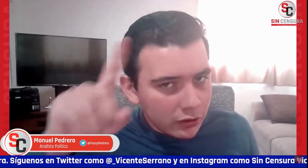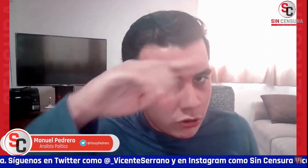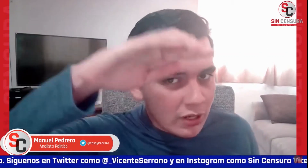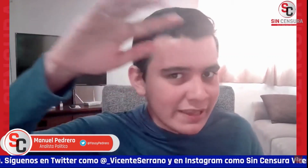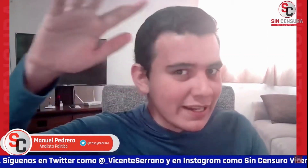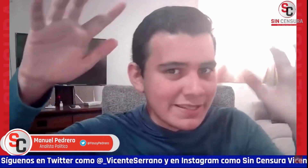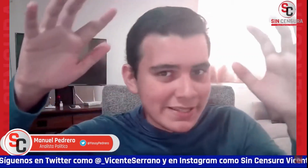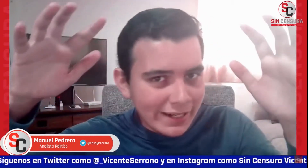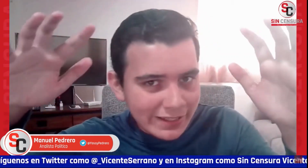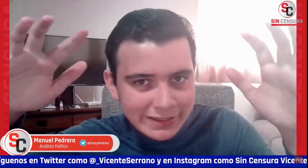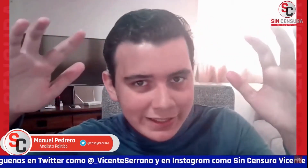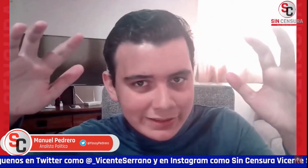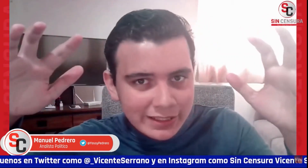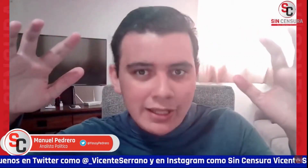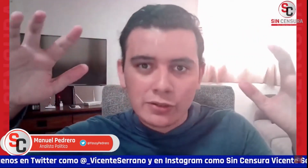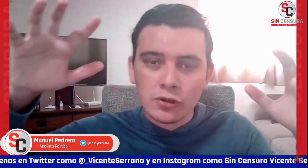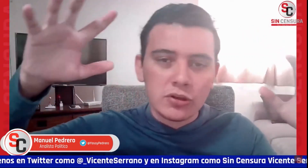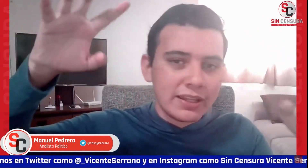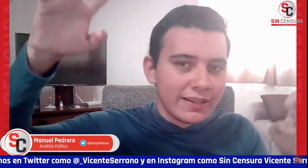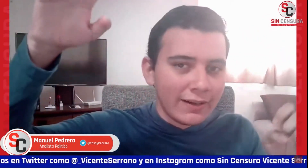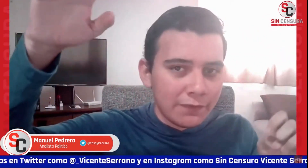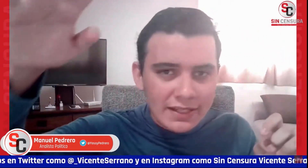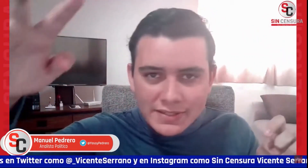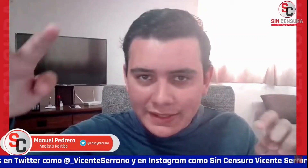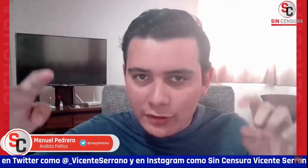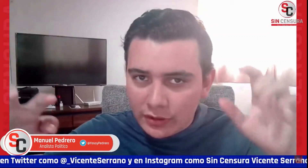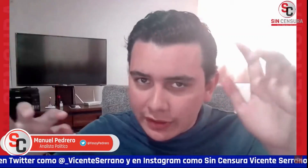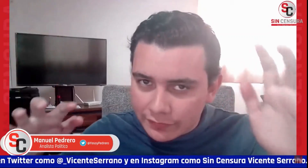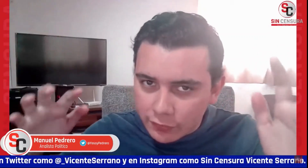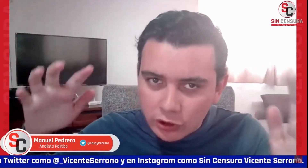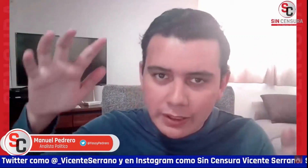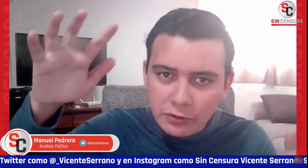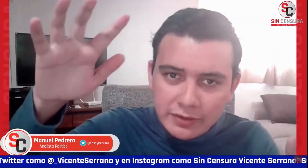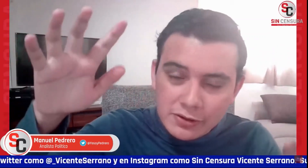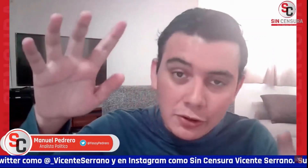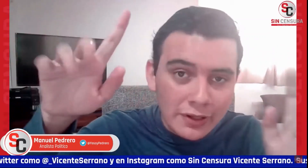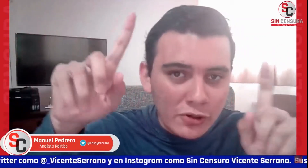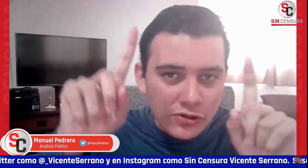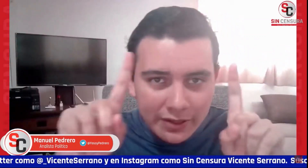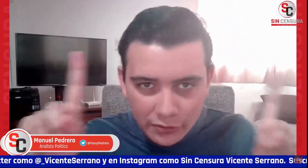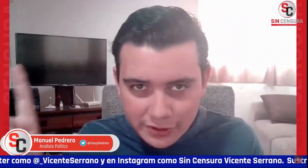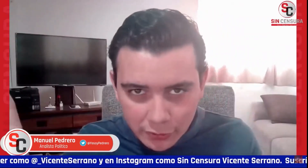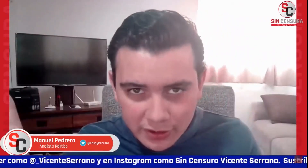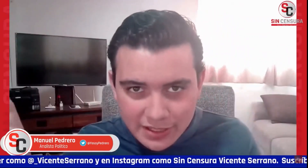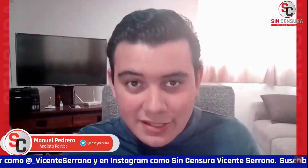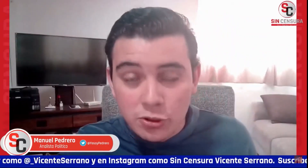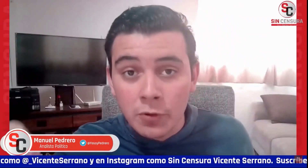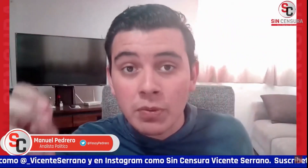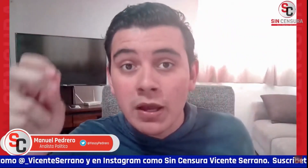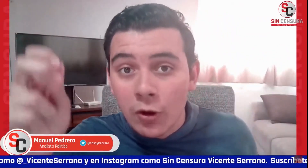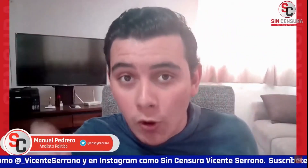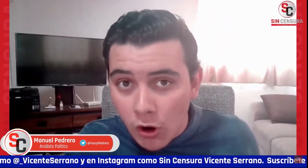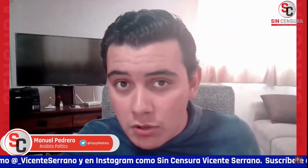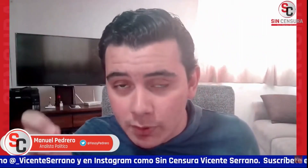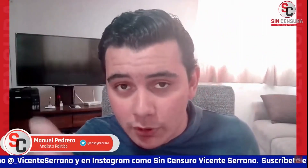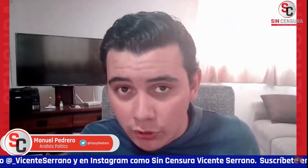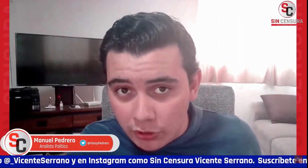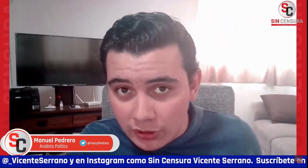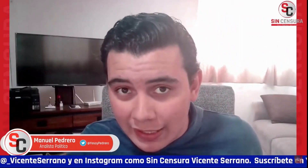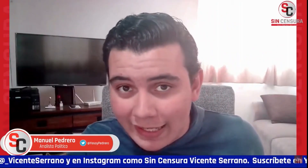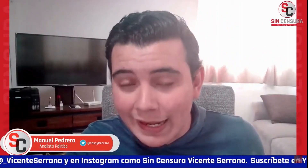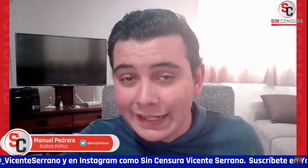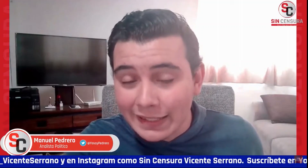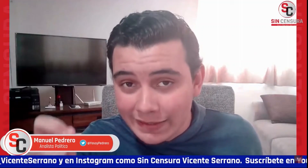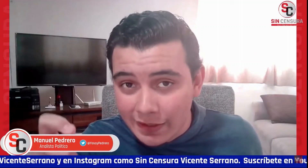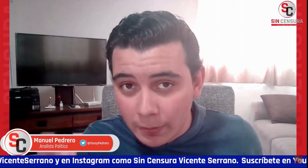Ojo, no el de las élites, no lo que diga el Financiero, el Reforma, el Universal, no de los medios de comunicación. Hoy por